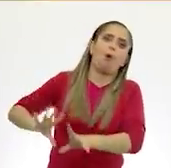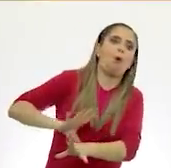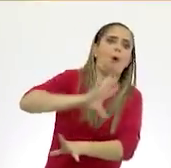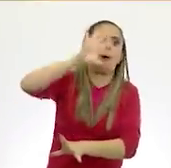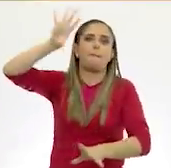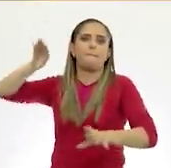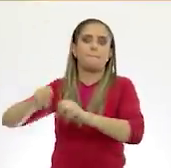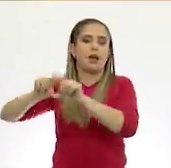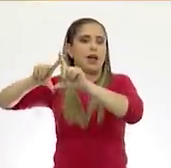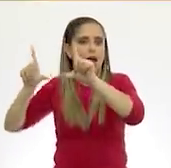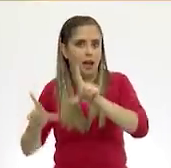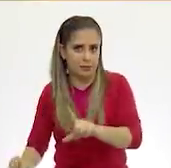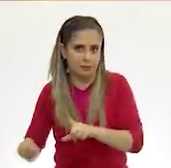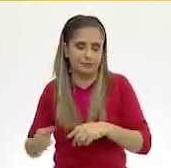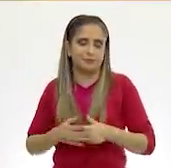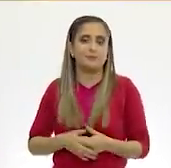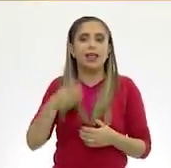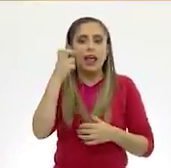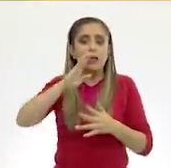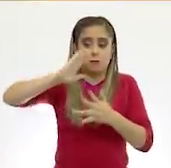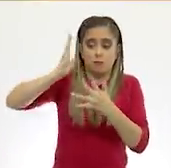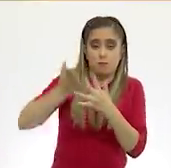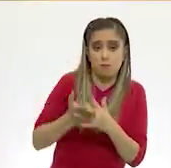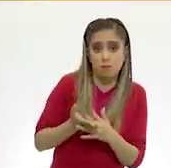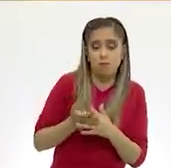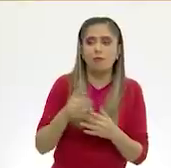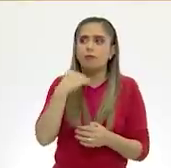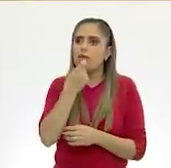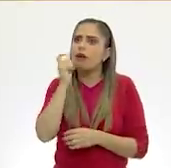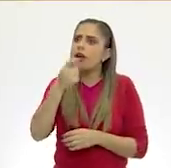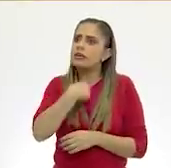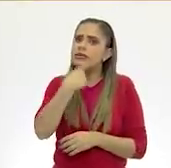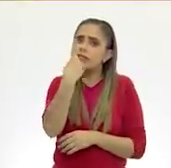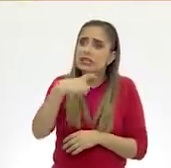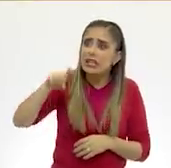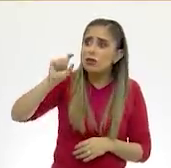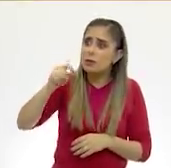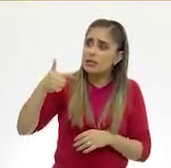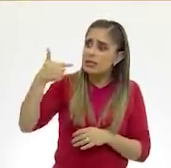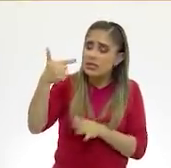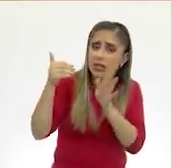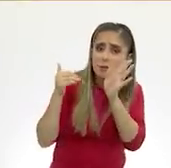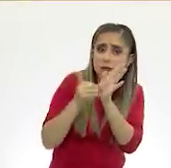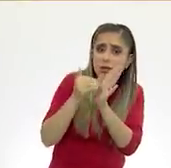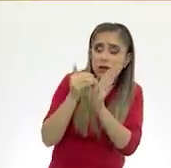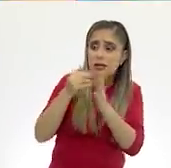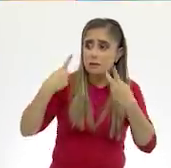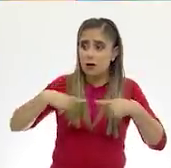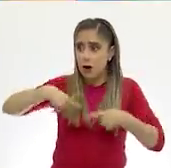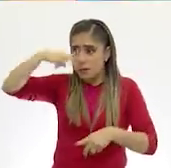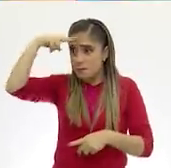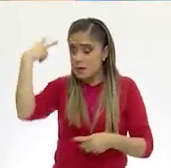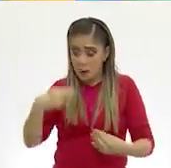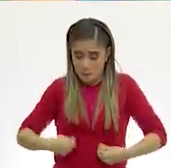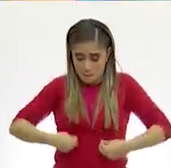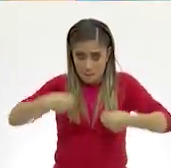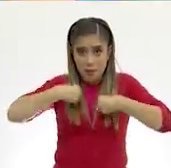somos aproximadamente más de 127 millones de mexicanos.